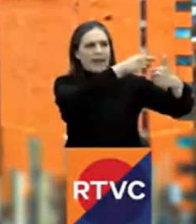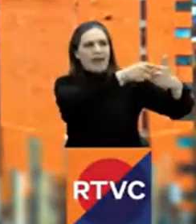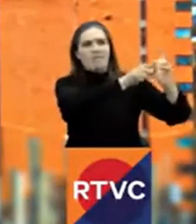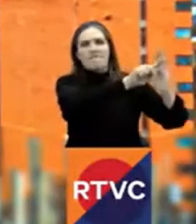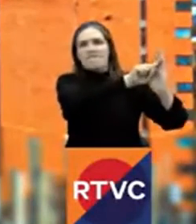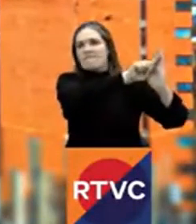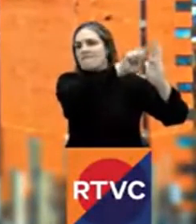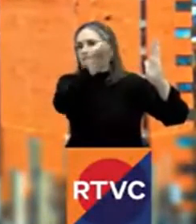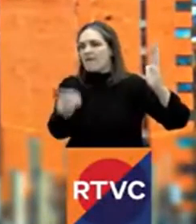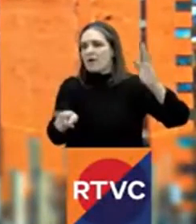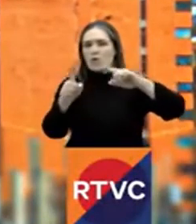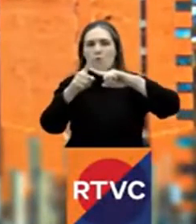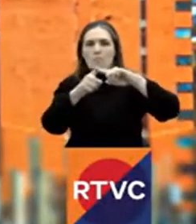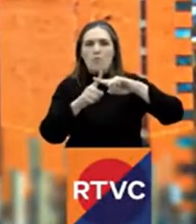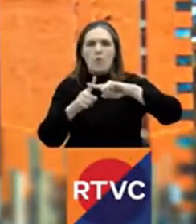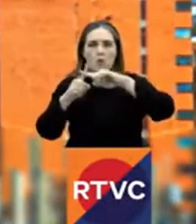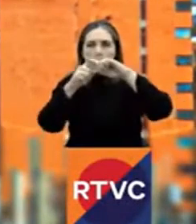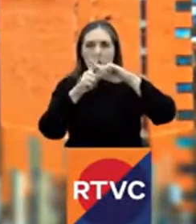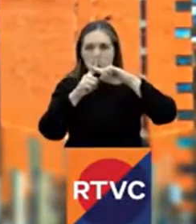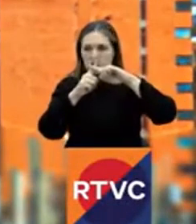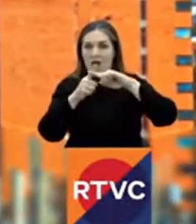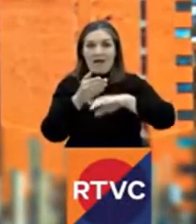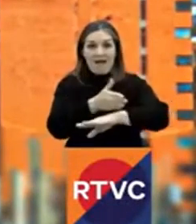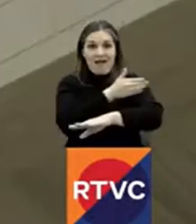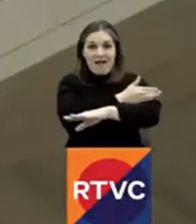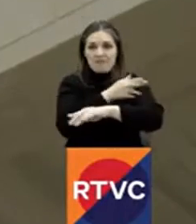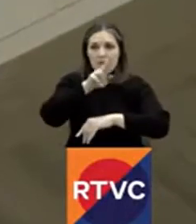a funcionarios elegidos por voto popular.